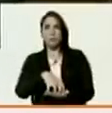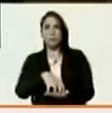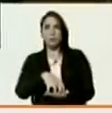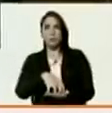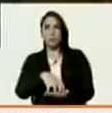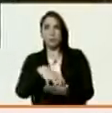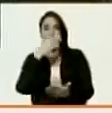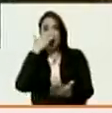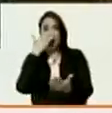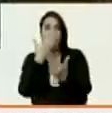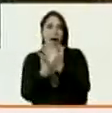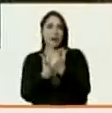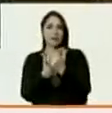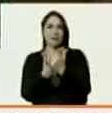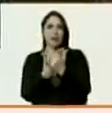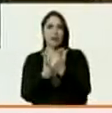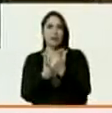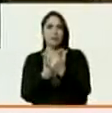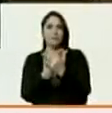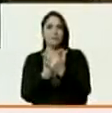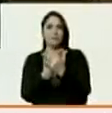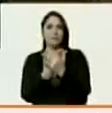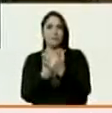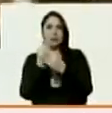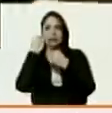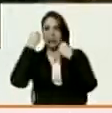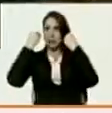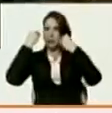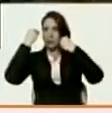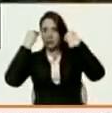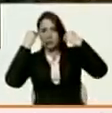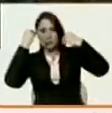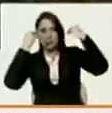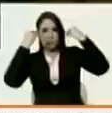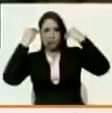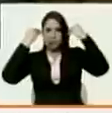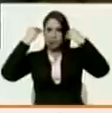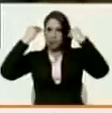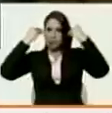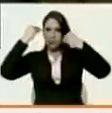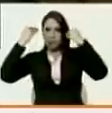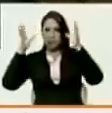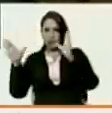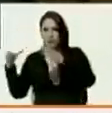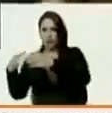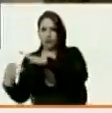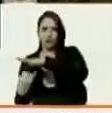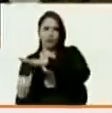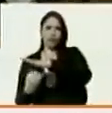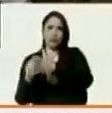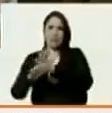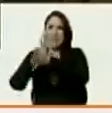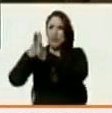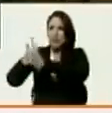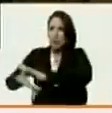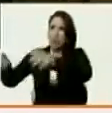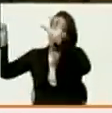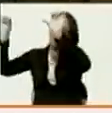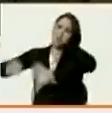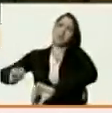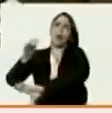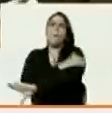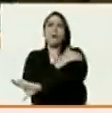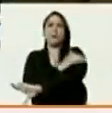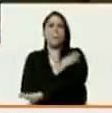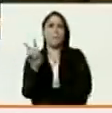ante la inoperancia de un órgano destruido por la oposición venezolana. destruido por la oposición